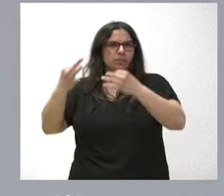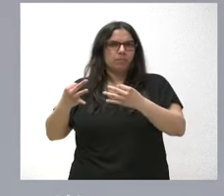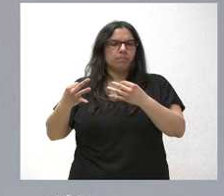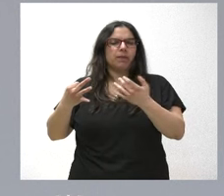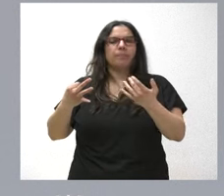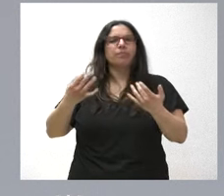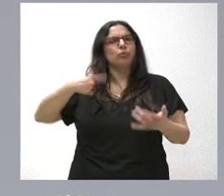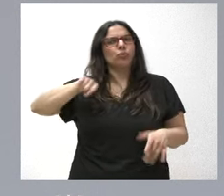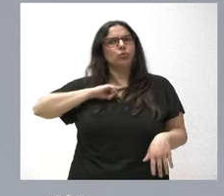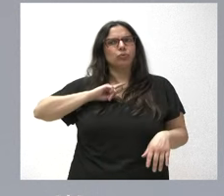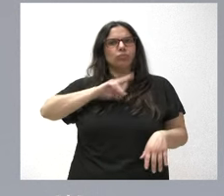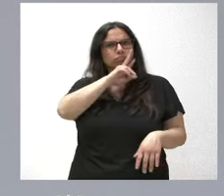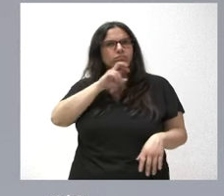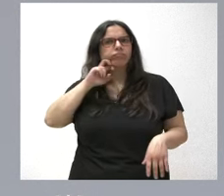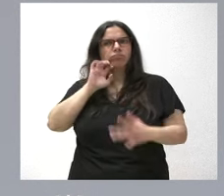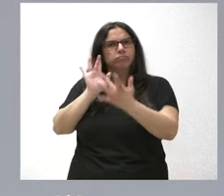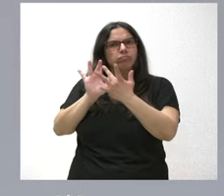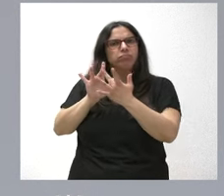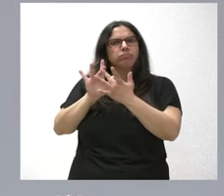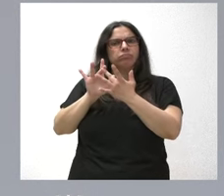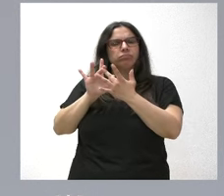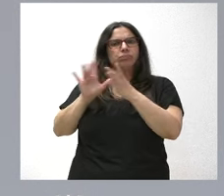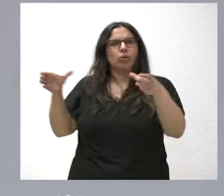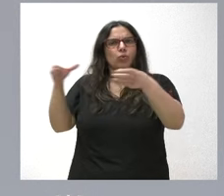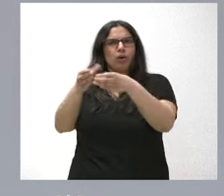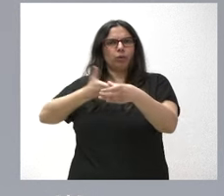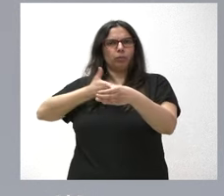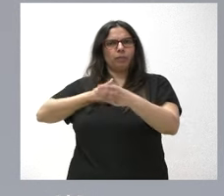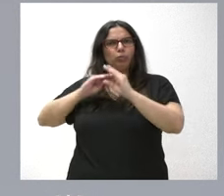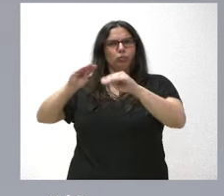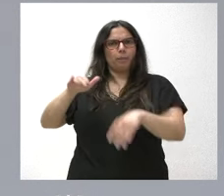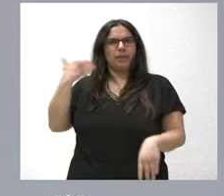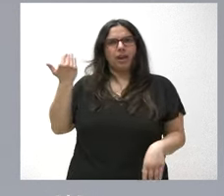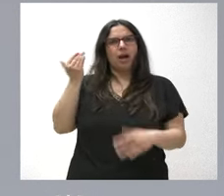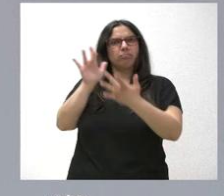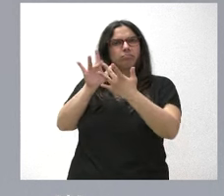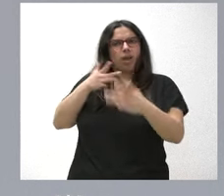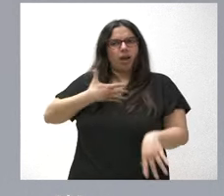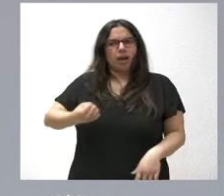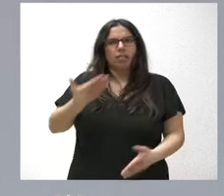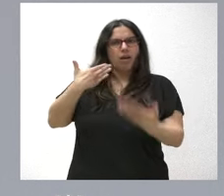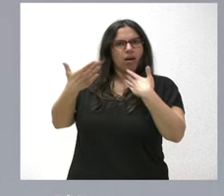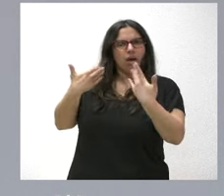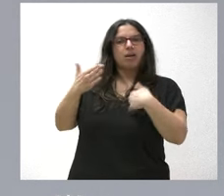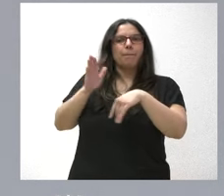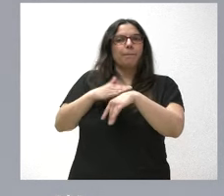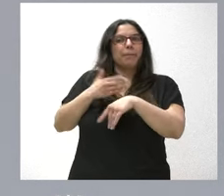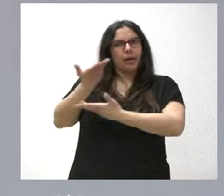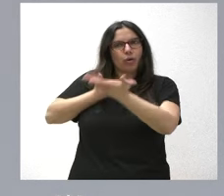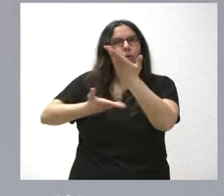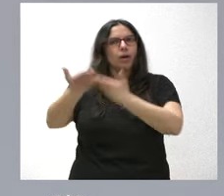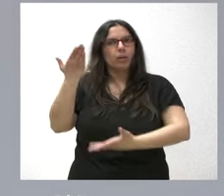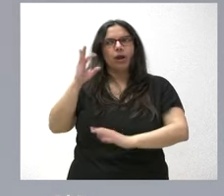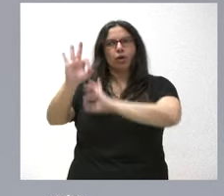Hemos mantenido y estamos manteniendo contactos con la corporación local, con su alcalde, de cara a colaborar en